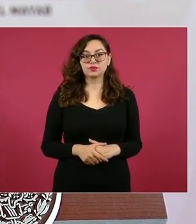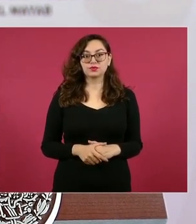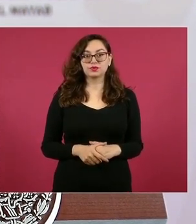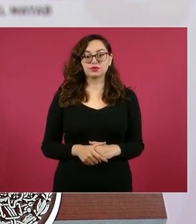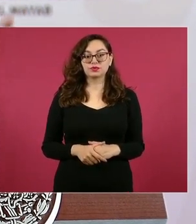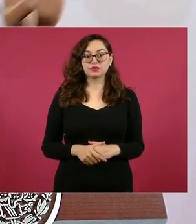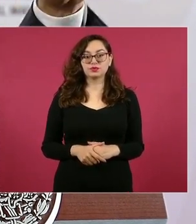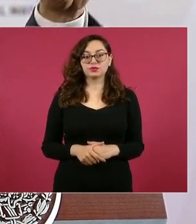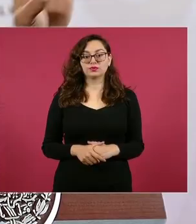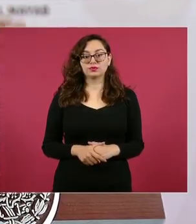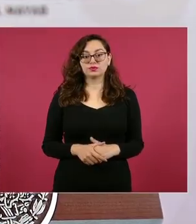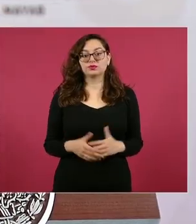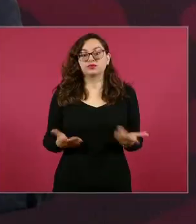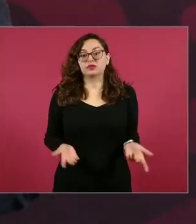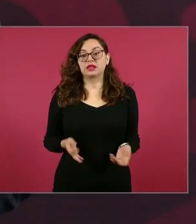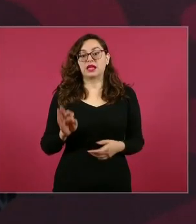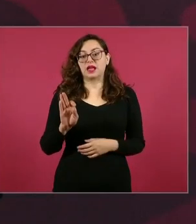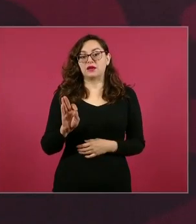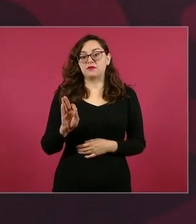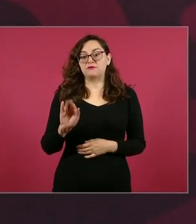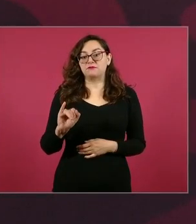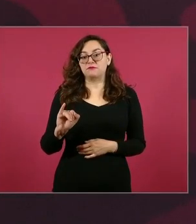usa un